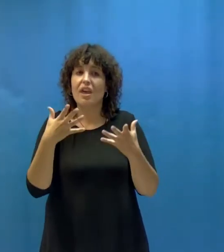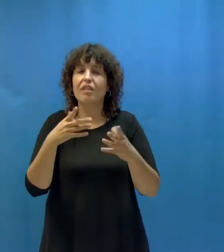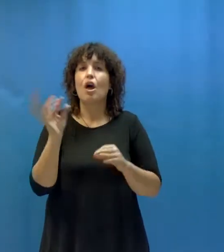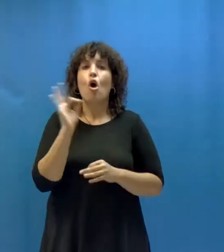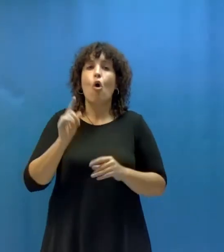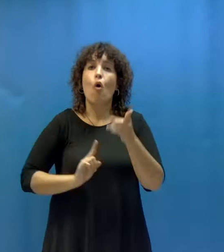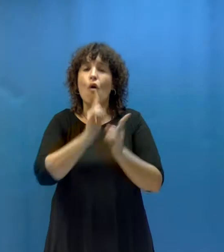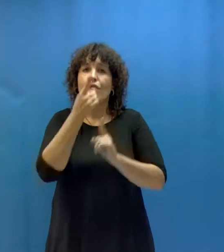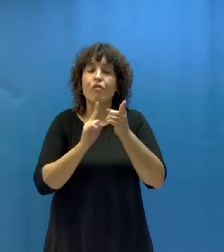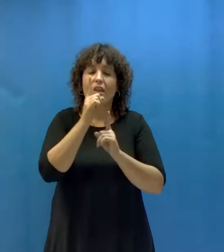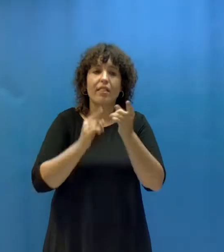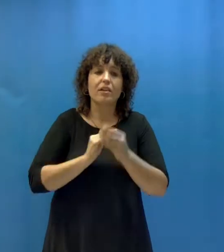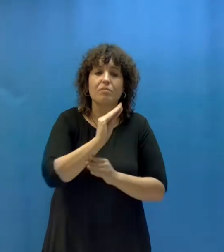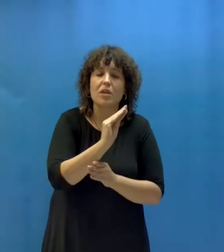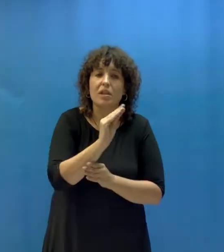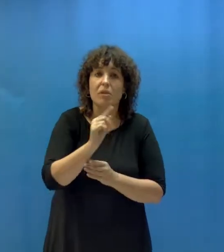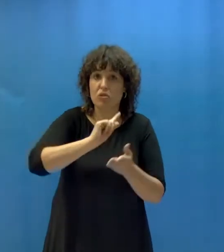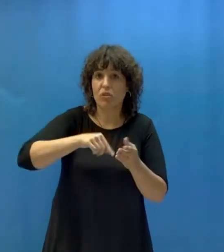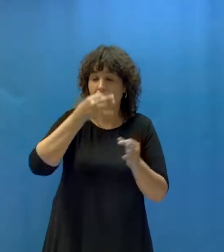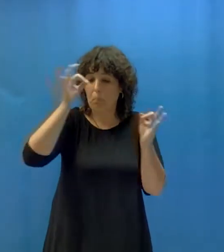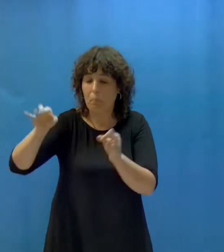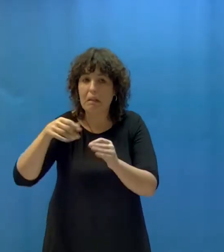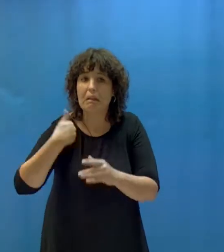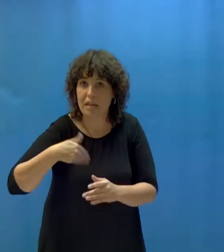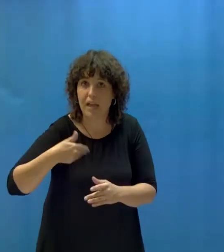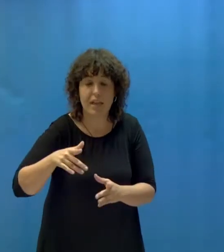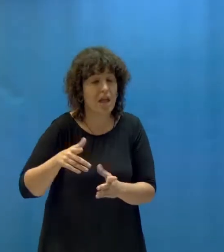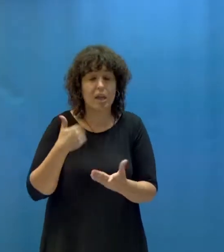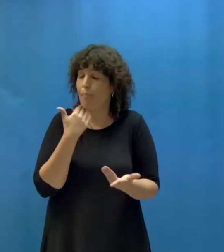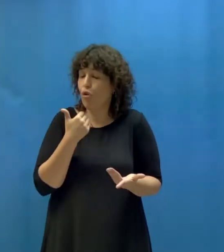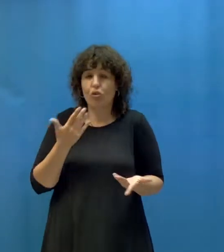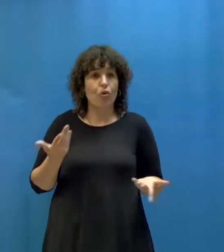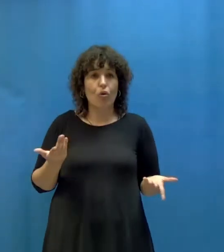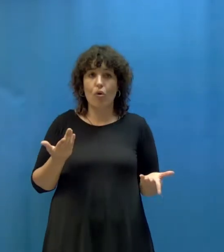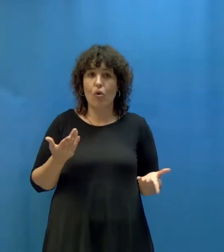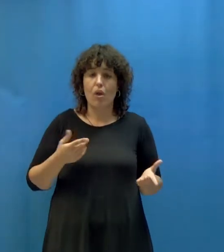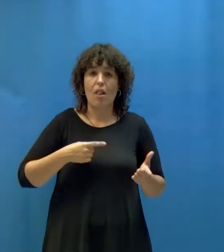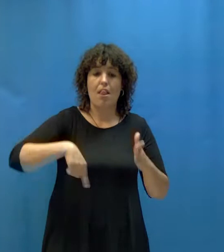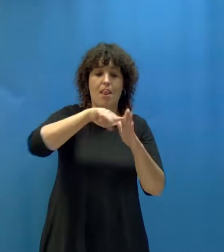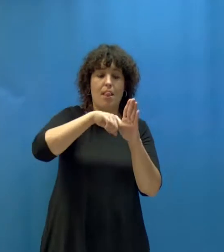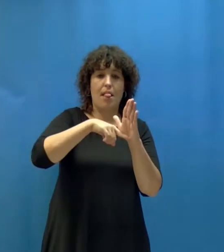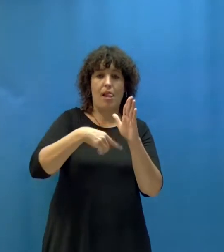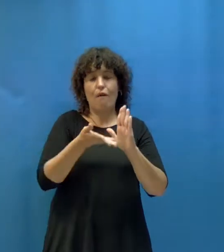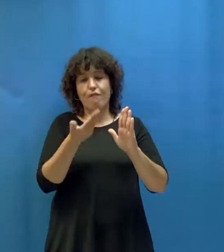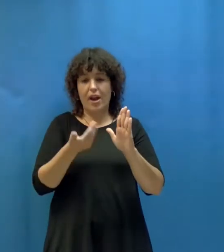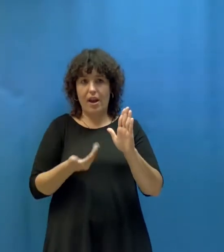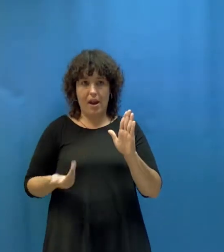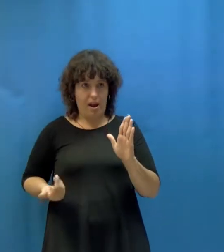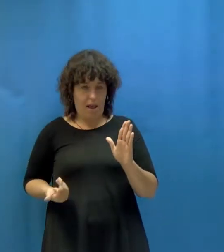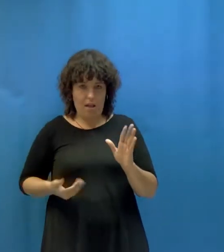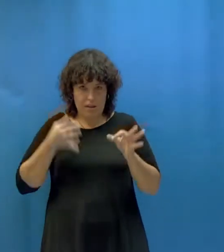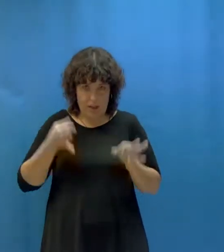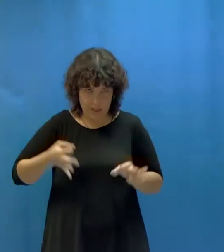que ya están adjudicados y que pronto desaparecerán de esta lista que, les aseguro, en modo